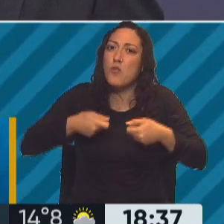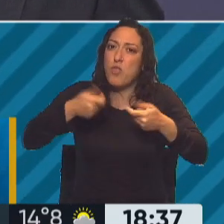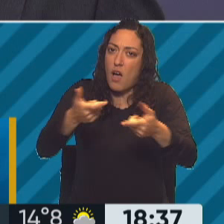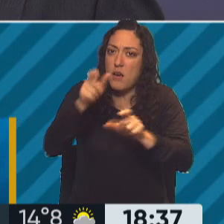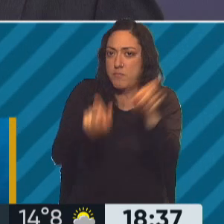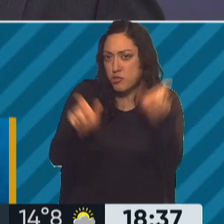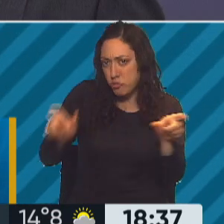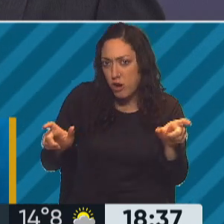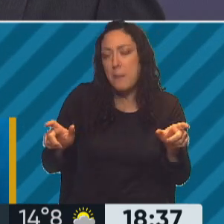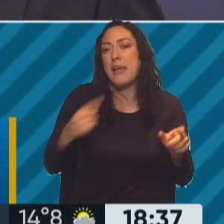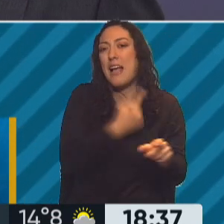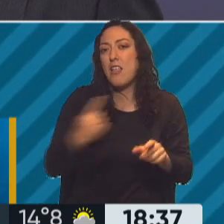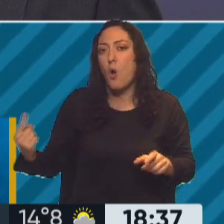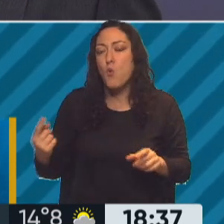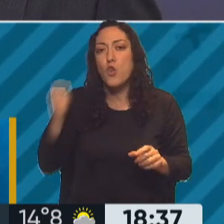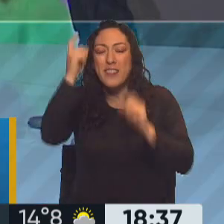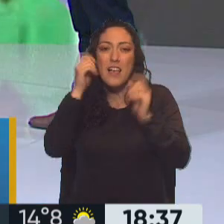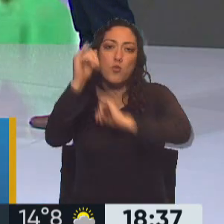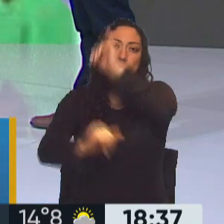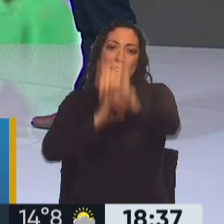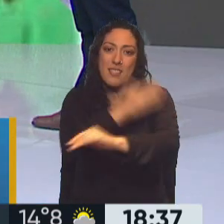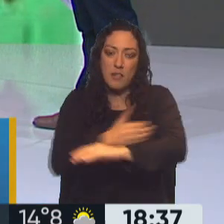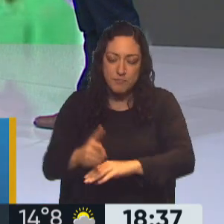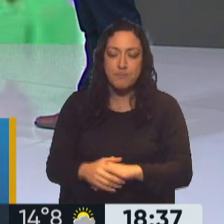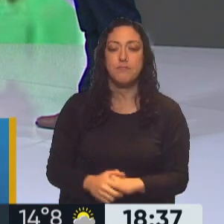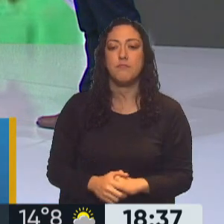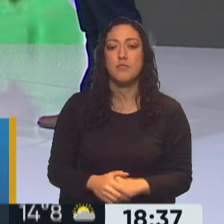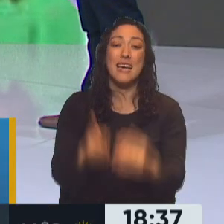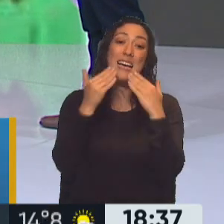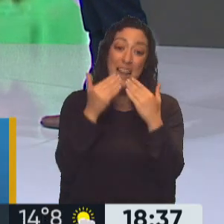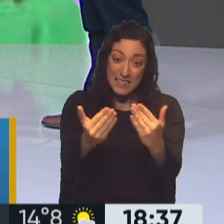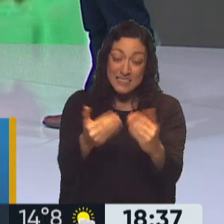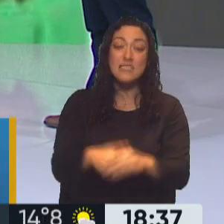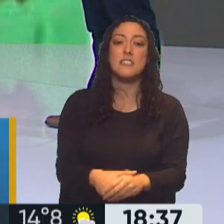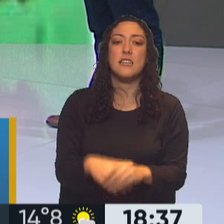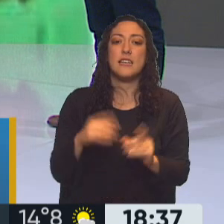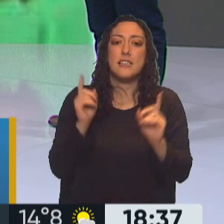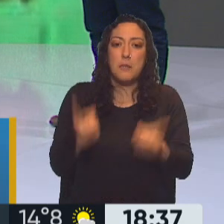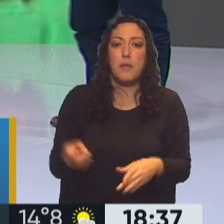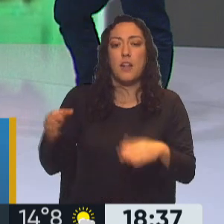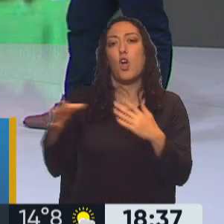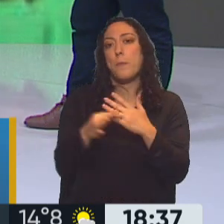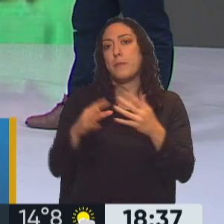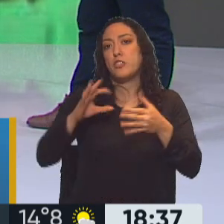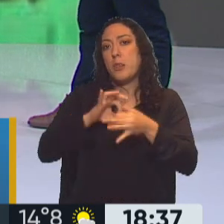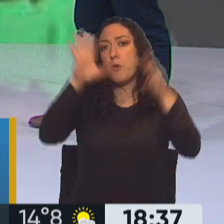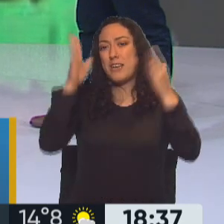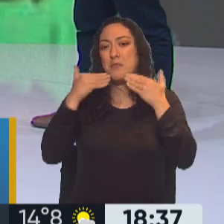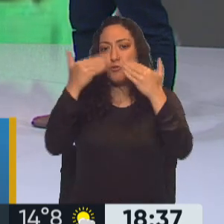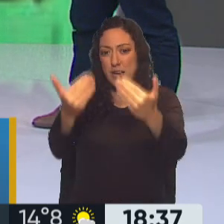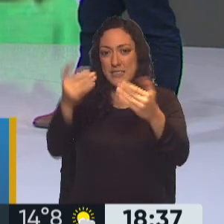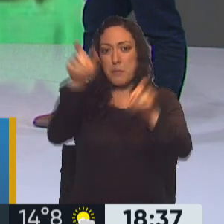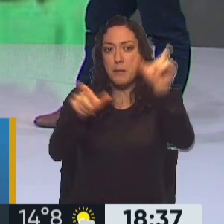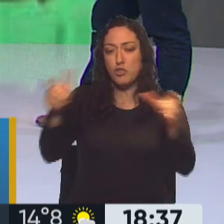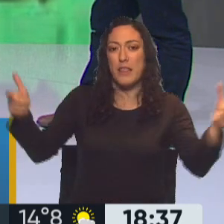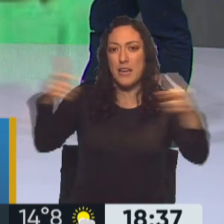y candidatas expresen sus ideas. Te queremos decir gracias, y personalmente gracias por tu compromiso democrático, a todo el personal